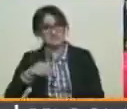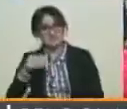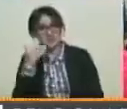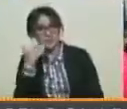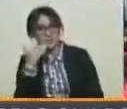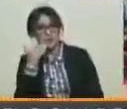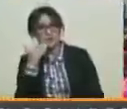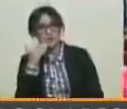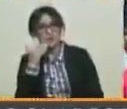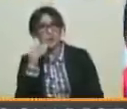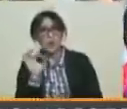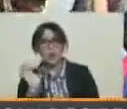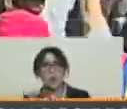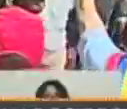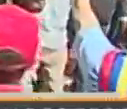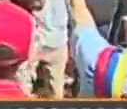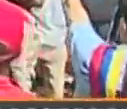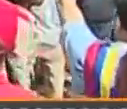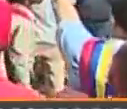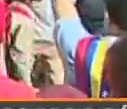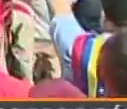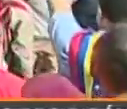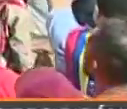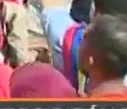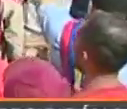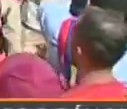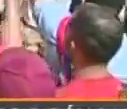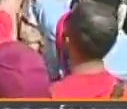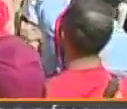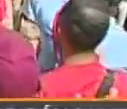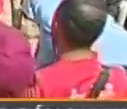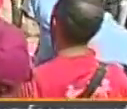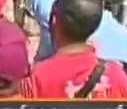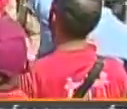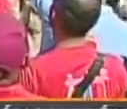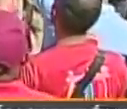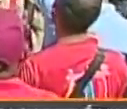¿Juan Manuel Santos? ¿Mauricio Macri?